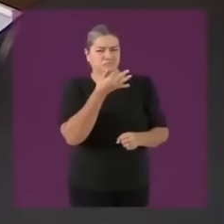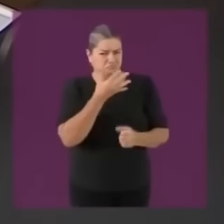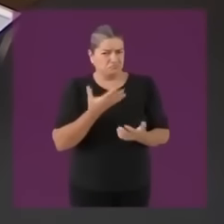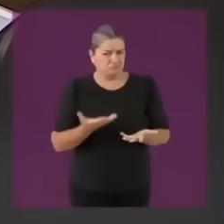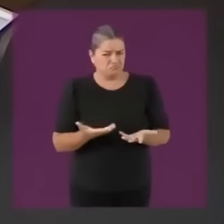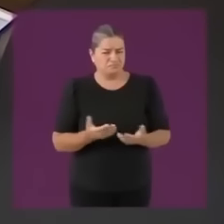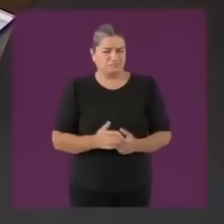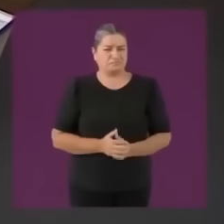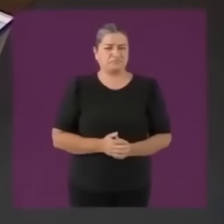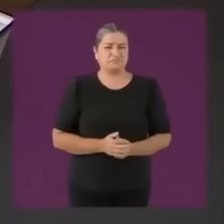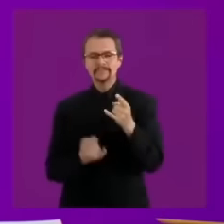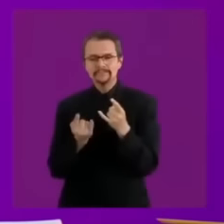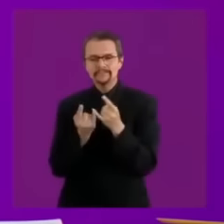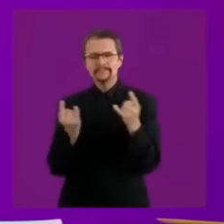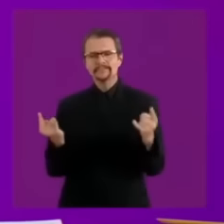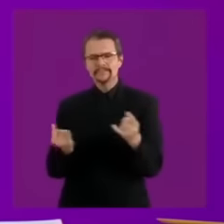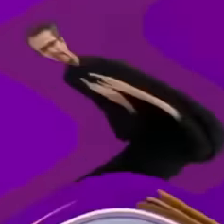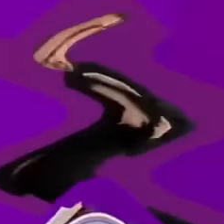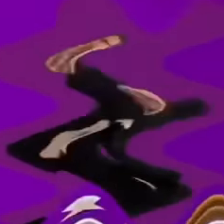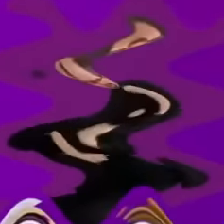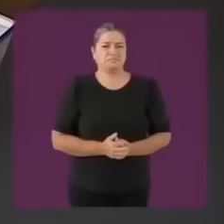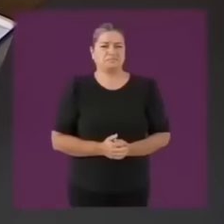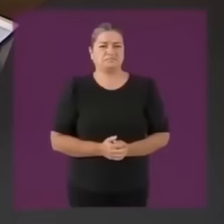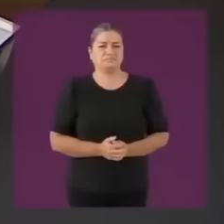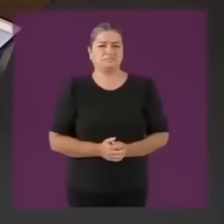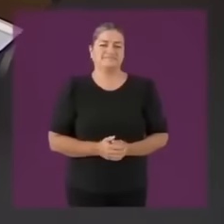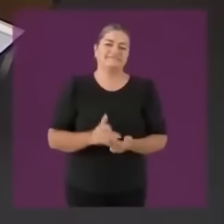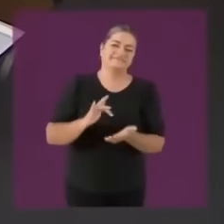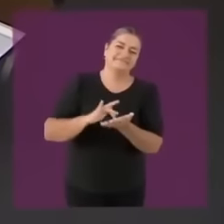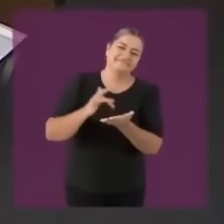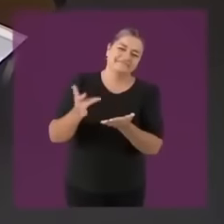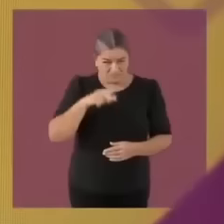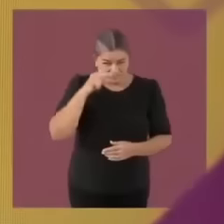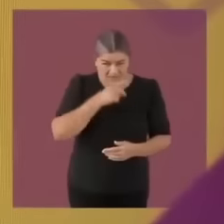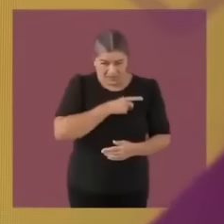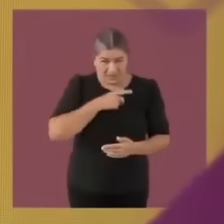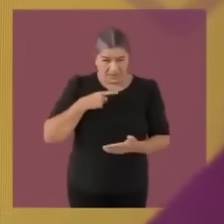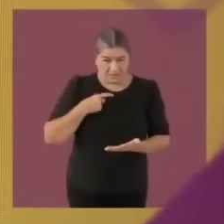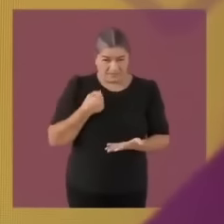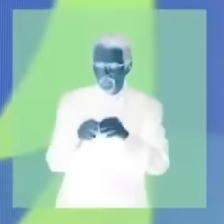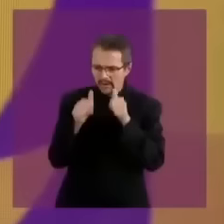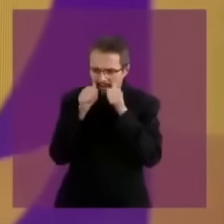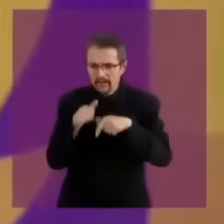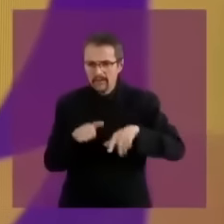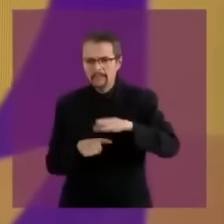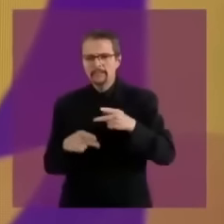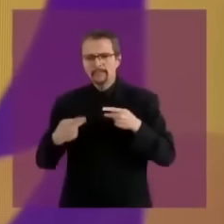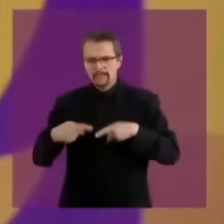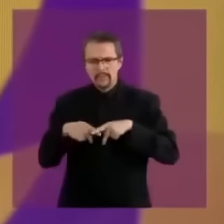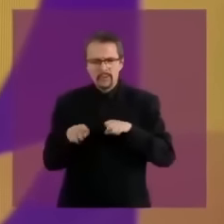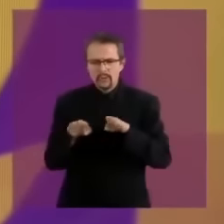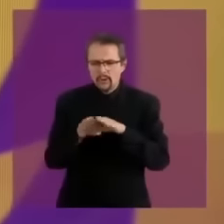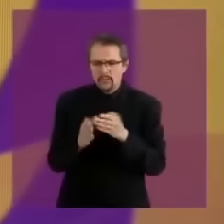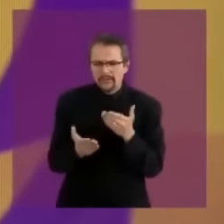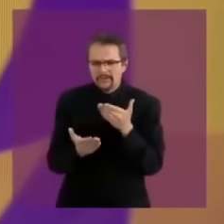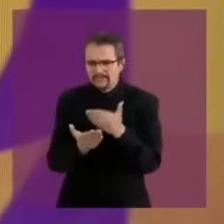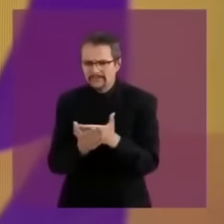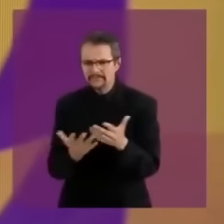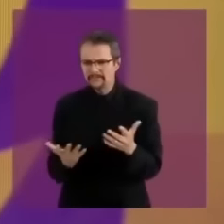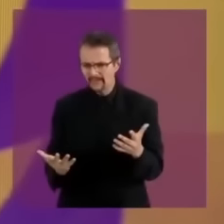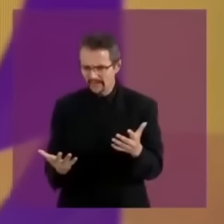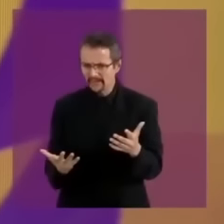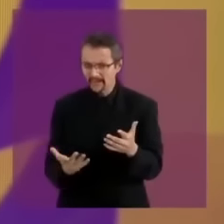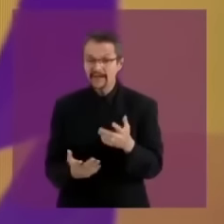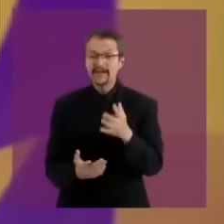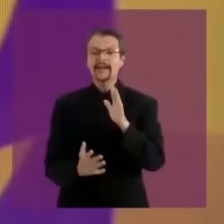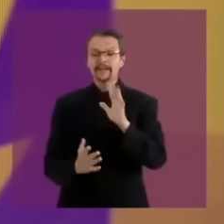puede, candidata Xochitl Gálvez. Ni modo. Vamos con la bolsa de chim. Sí, por supuesto. Antes de tomar la pregunta,